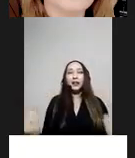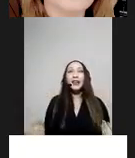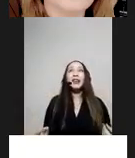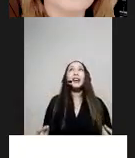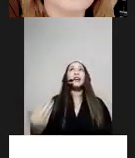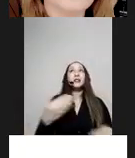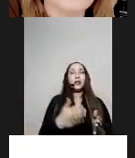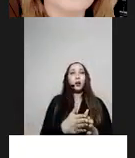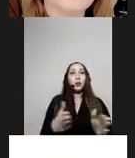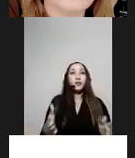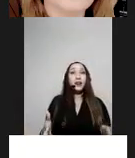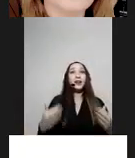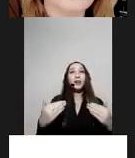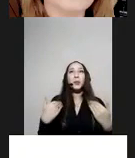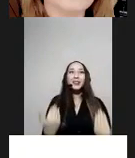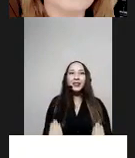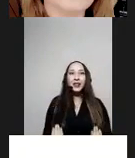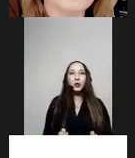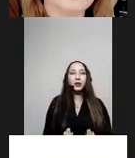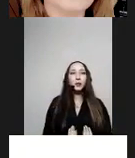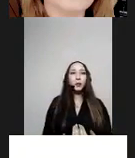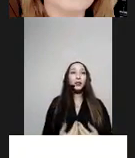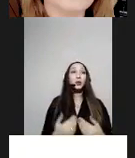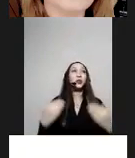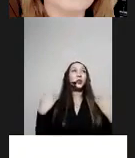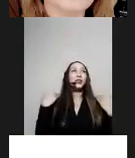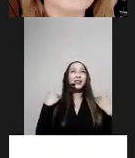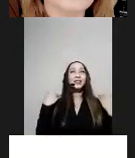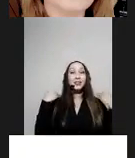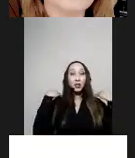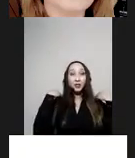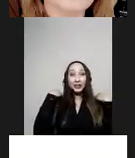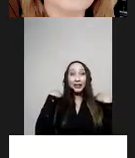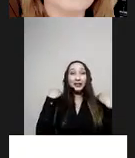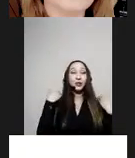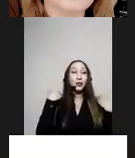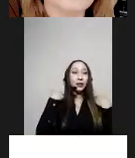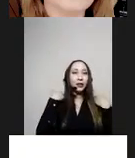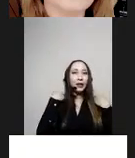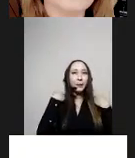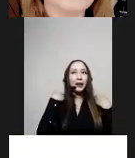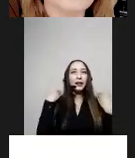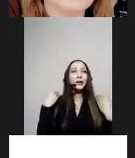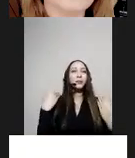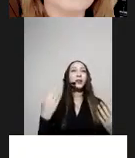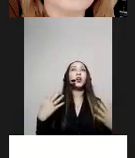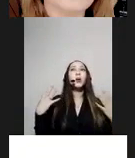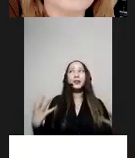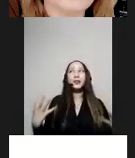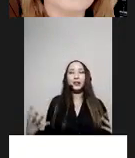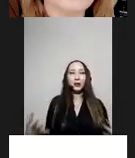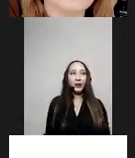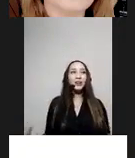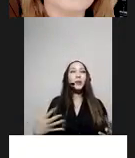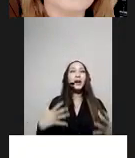del día, de cómo me fue, cómo me siento en este momento, si siento estrés, si siento fatiga, si siento estrés en la espalda, cómo me